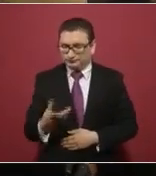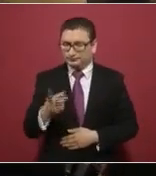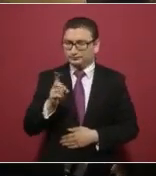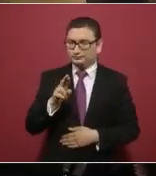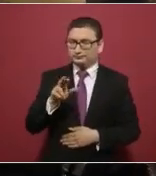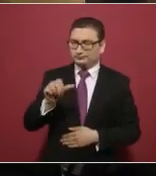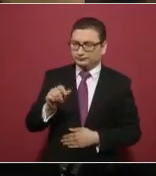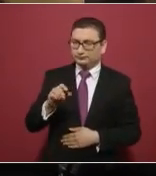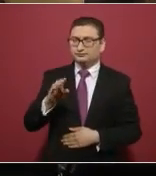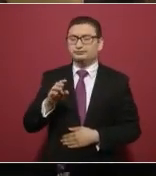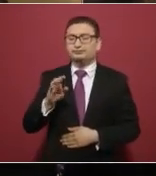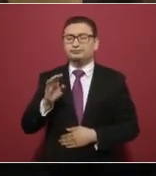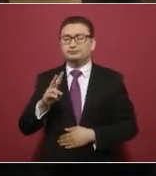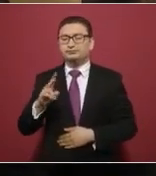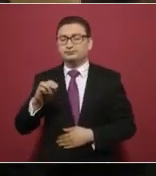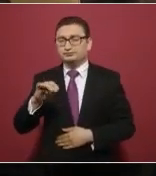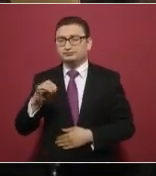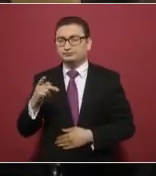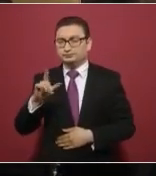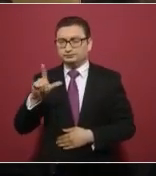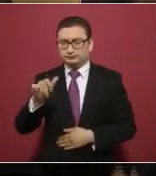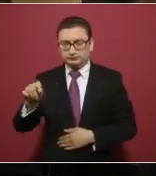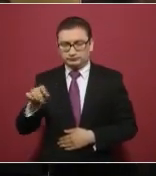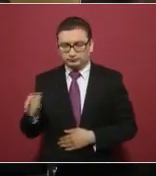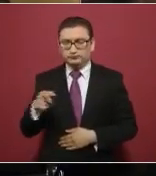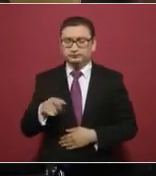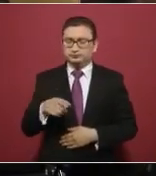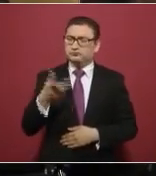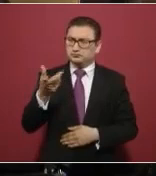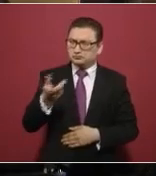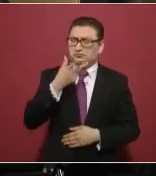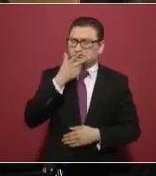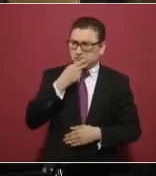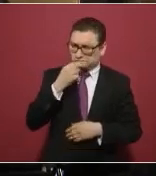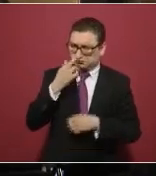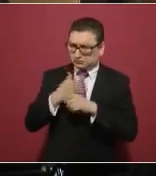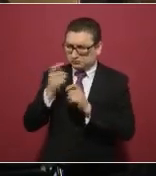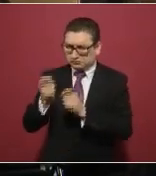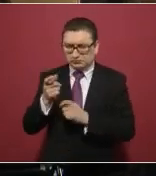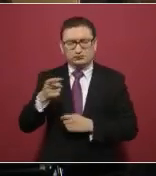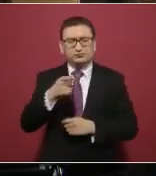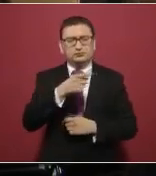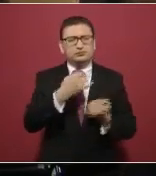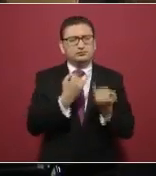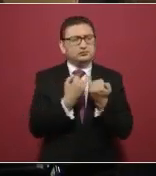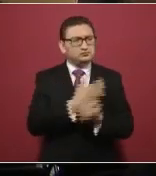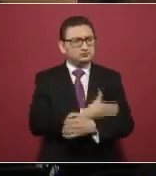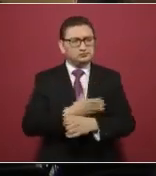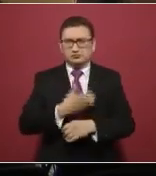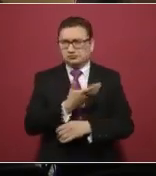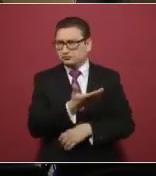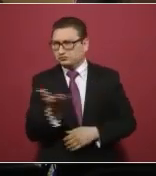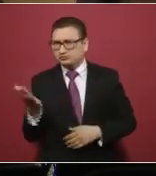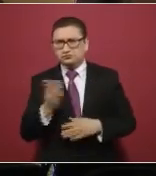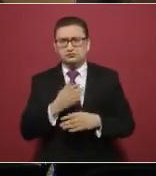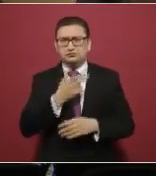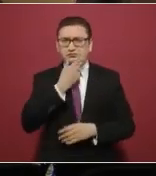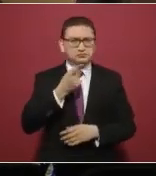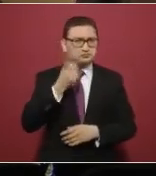doctora Bachelet, señor canciller, compañeros, compañeras del